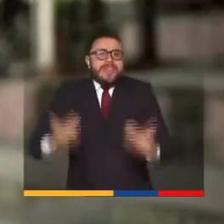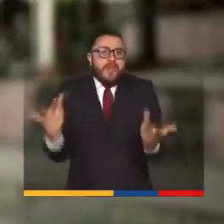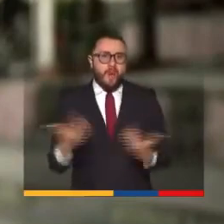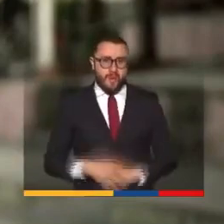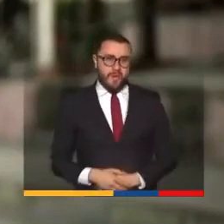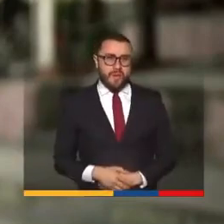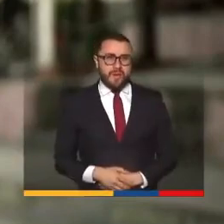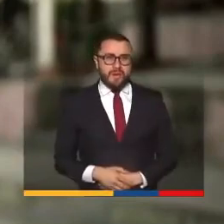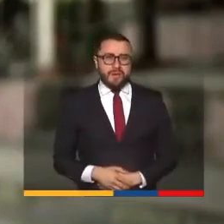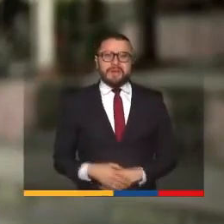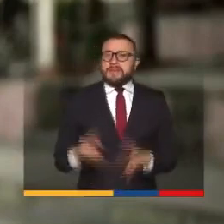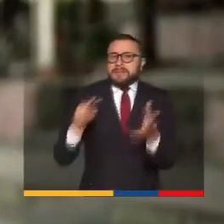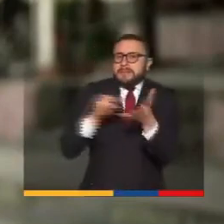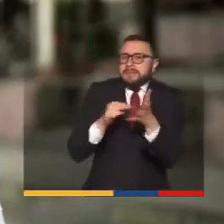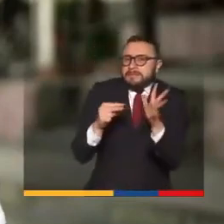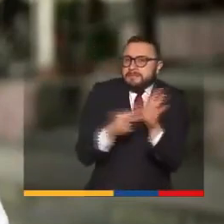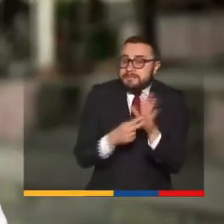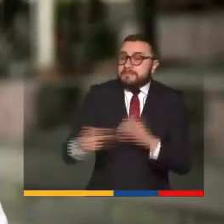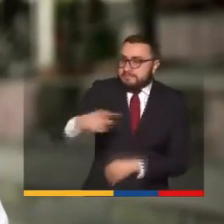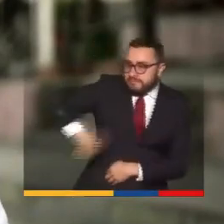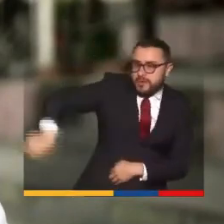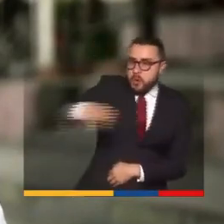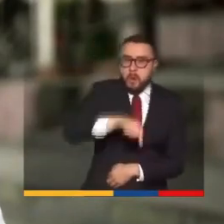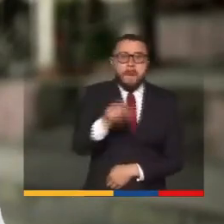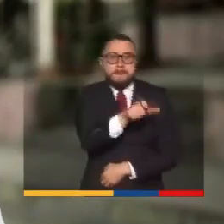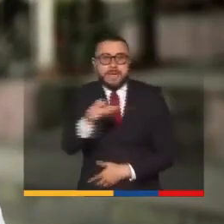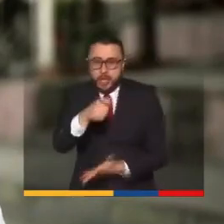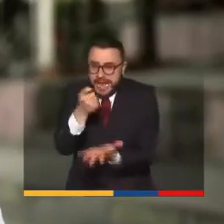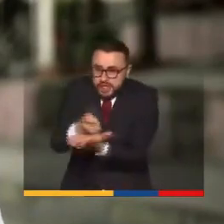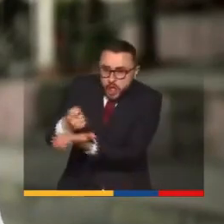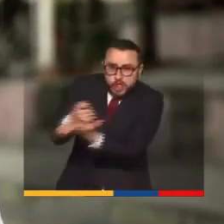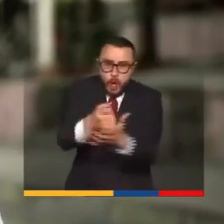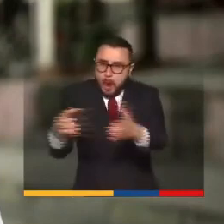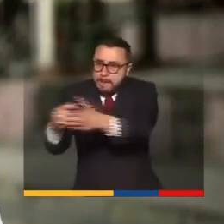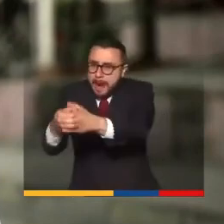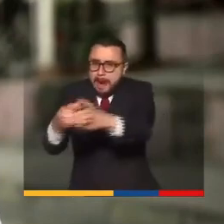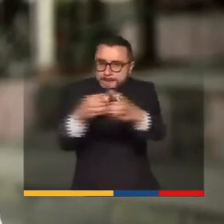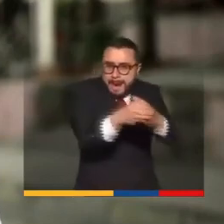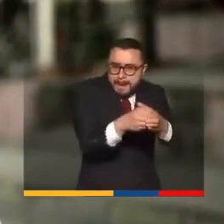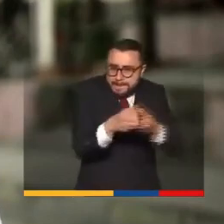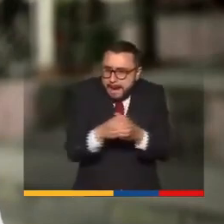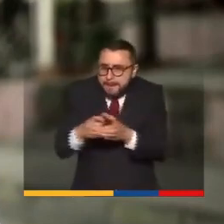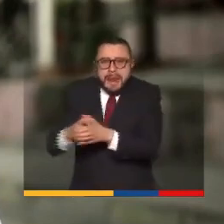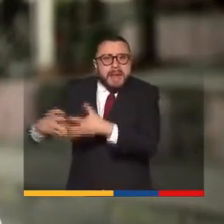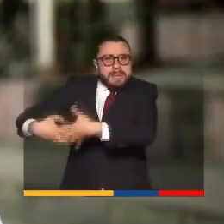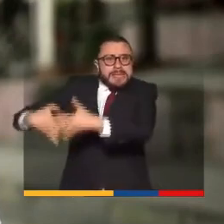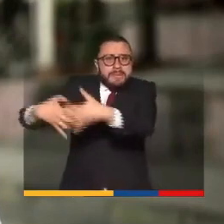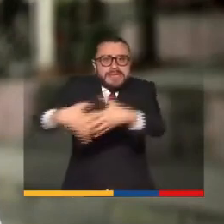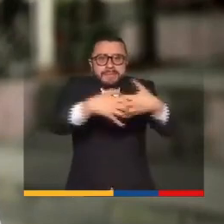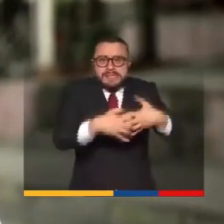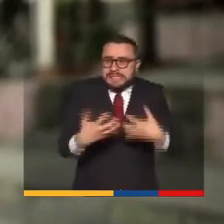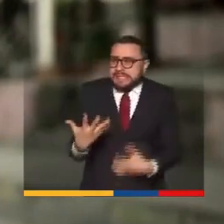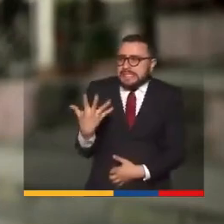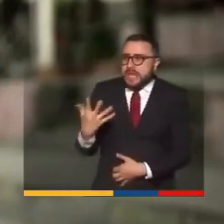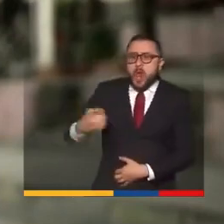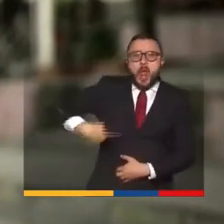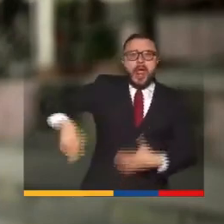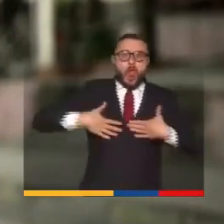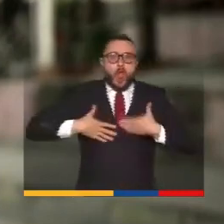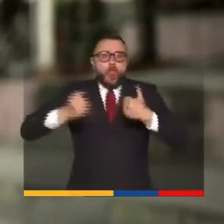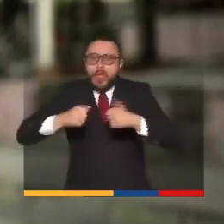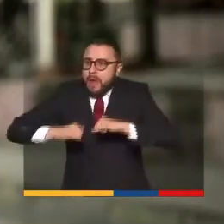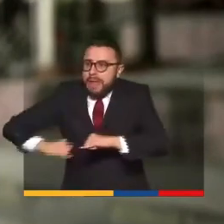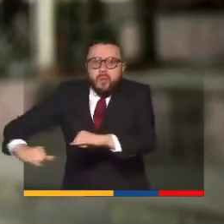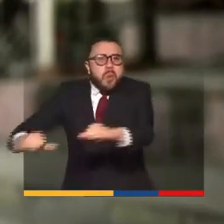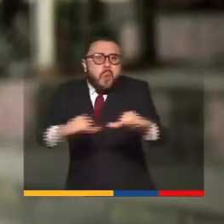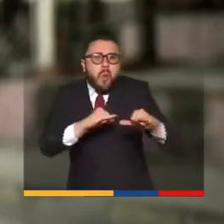empresas. Es decir, son personas con acciones en más de una de estas 5 compañías